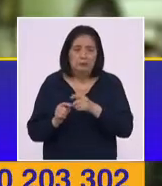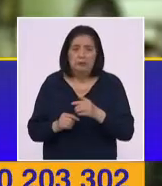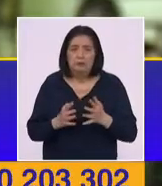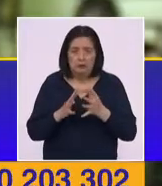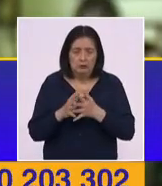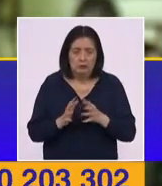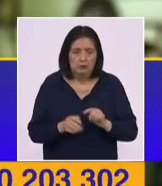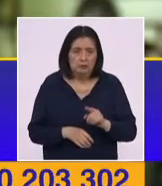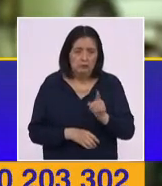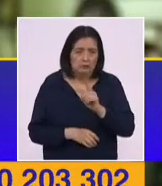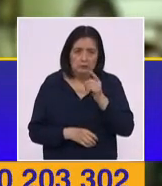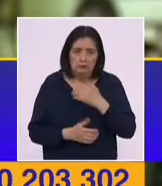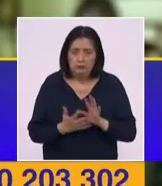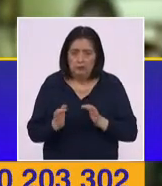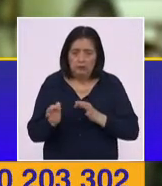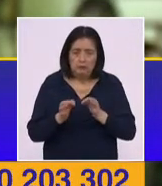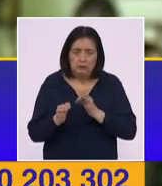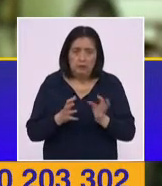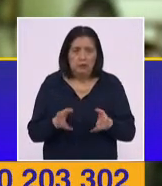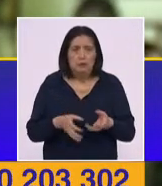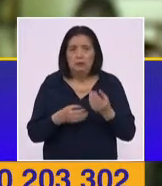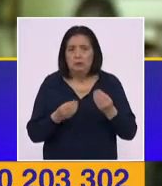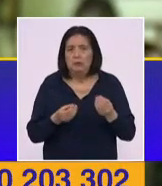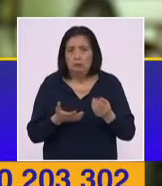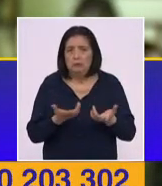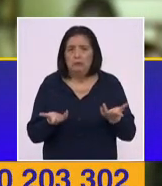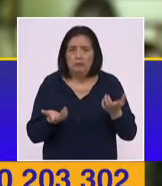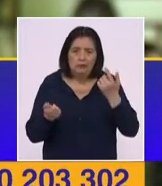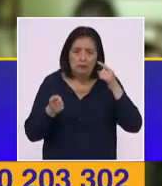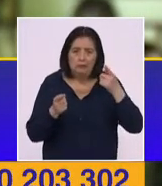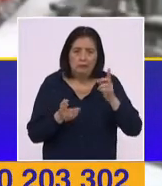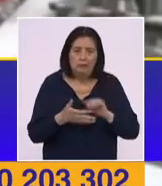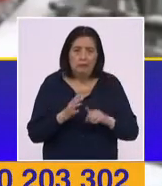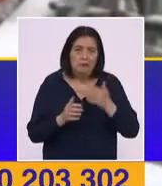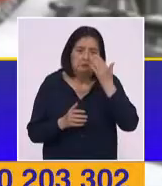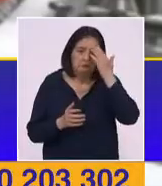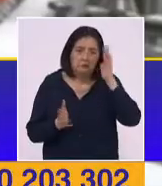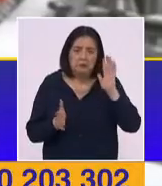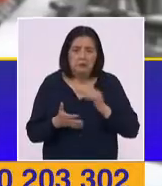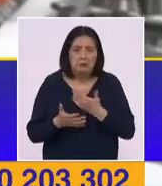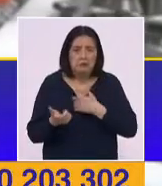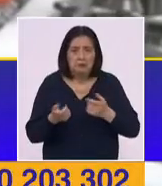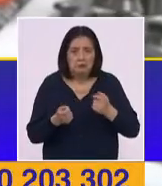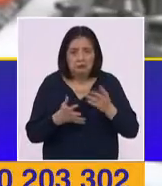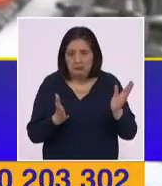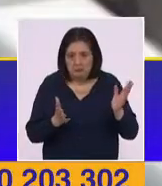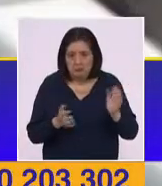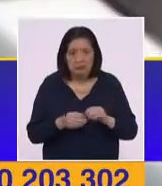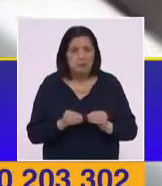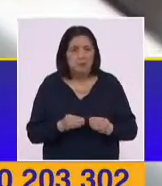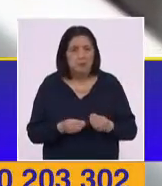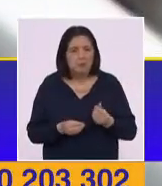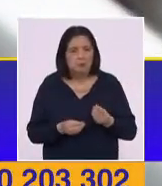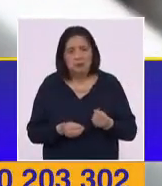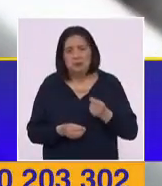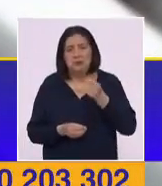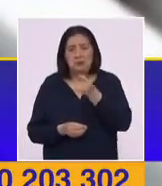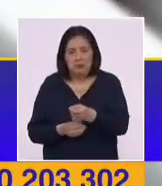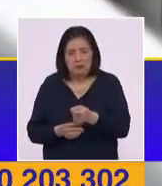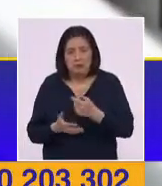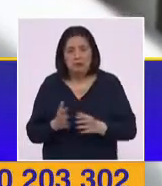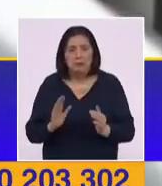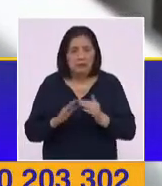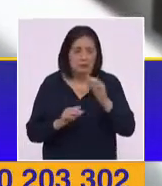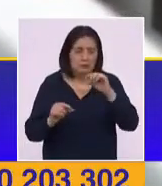Estados Unidos no ha contado detalles de cómo sería la negociación. Se desconoce si el gobierno federal pondrá el dinero restante para que